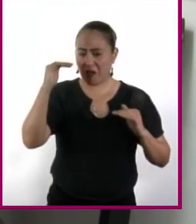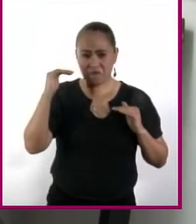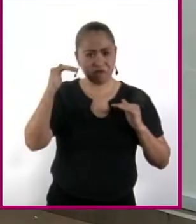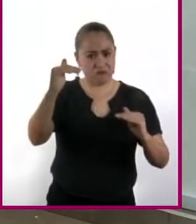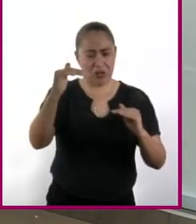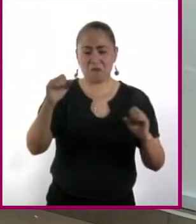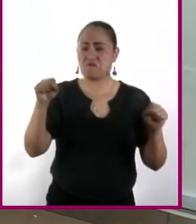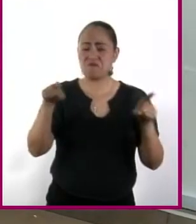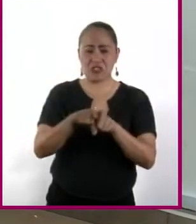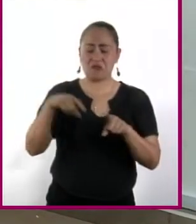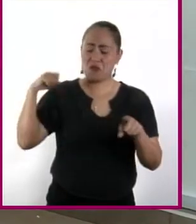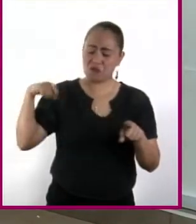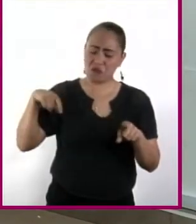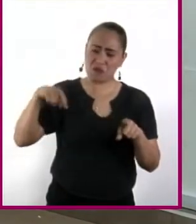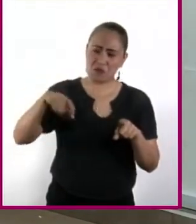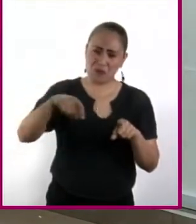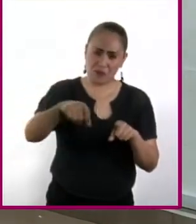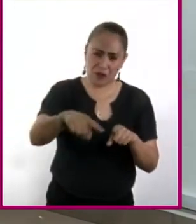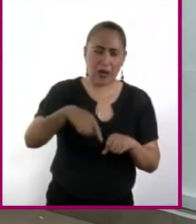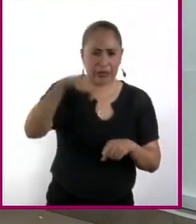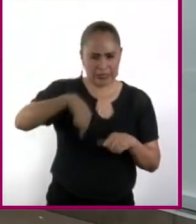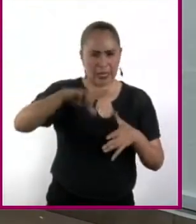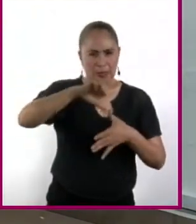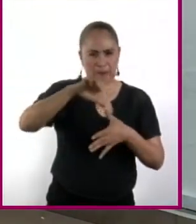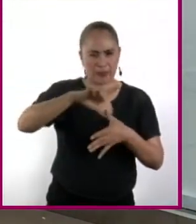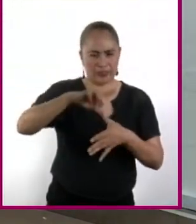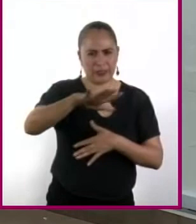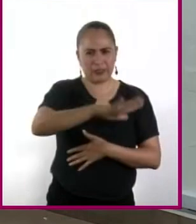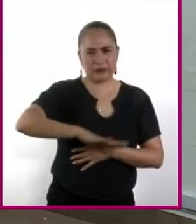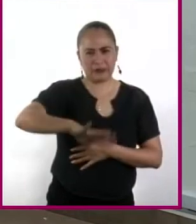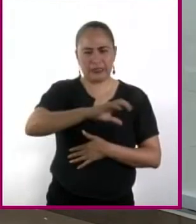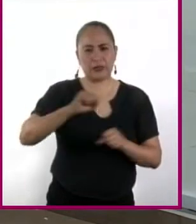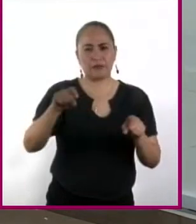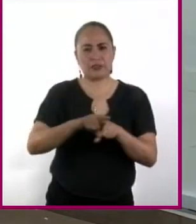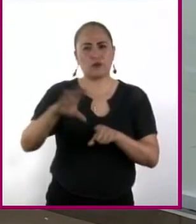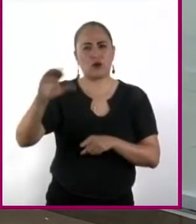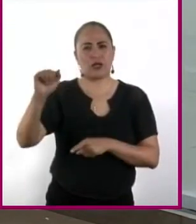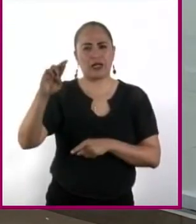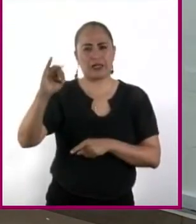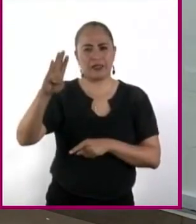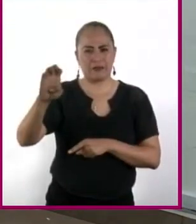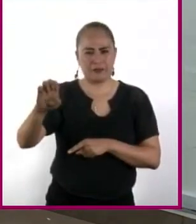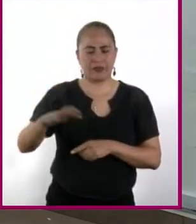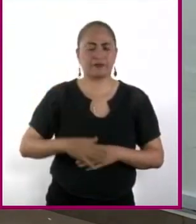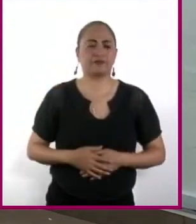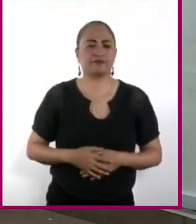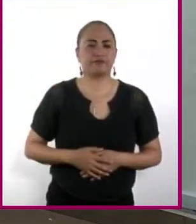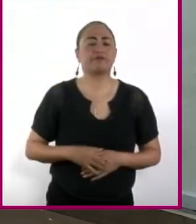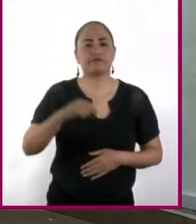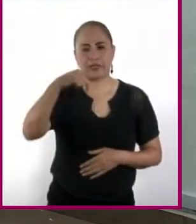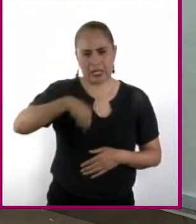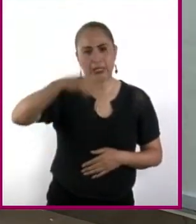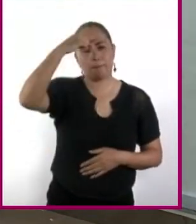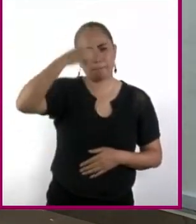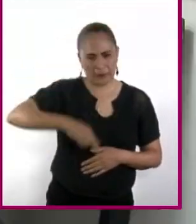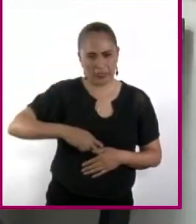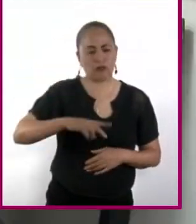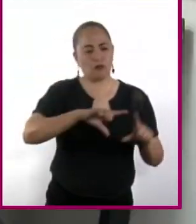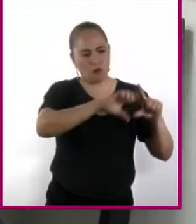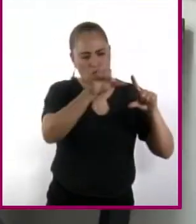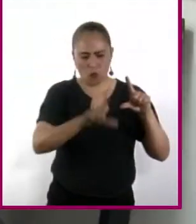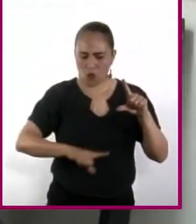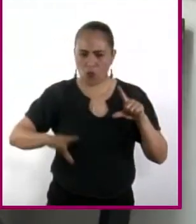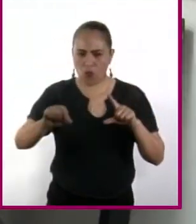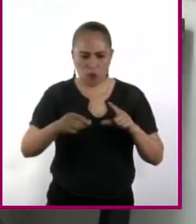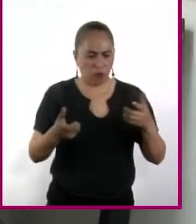humanidad, haciendo con mayor énfasis América Latina y el Caribe. Particularmente en México, las inequidades económicas repercuten en todos